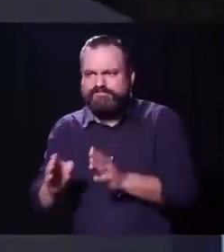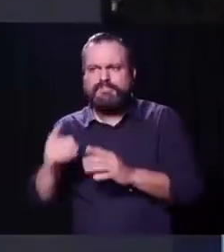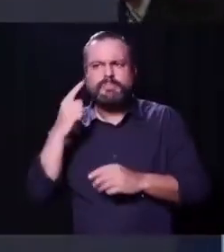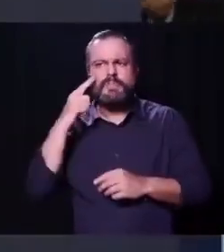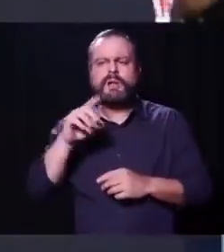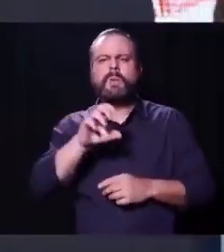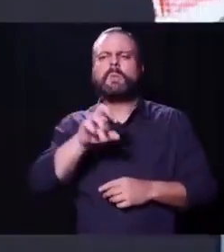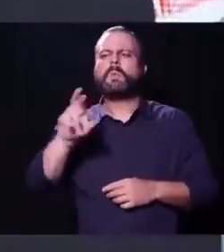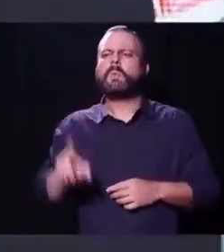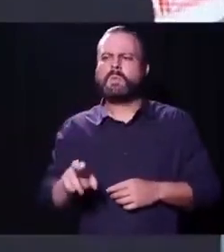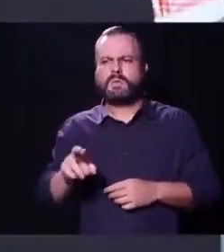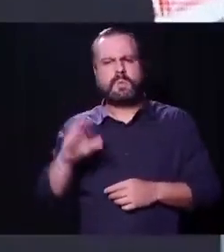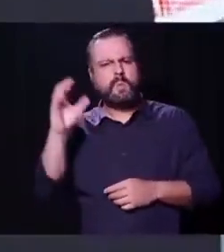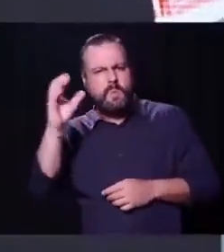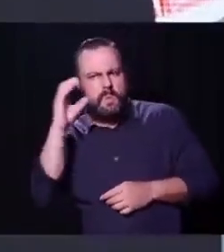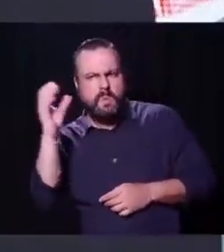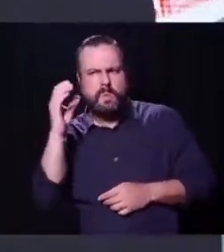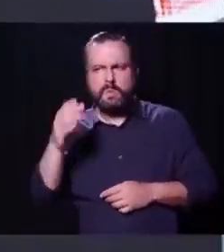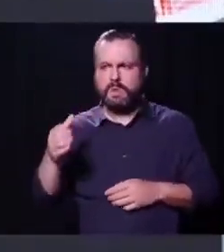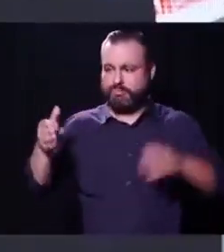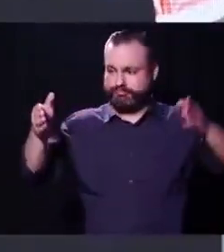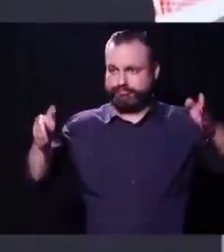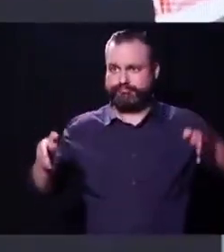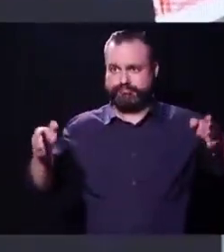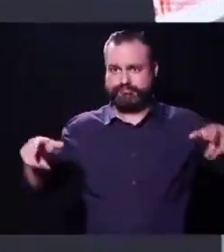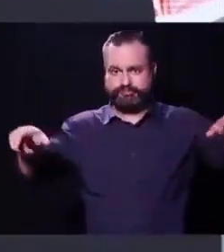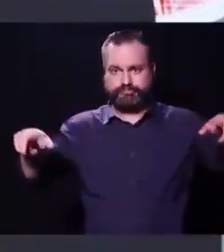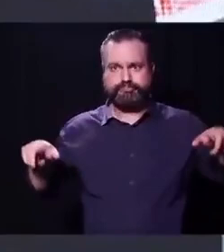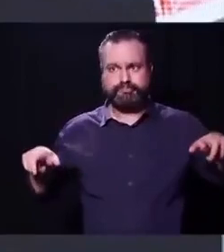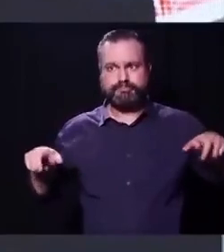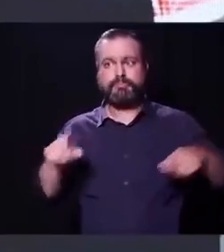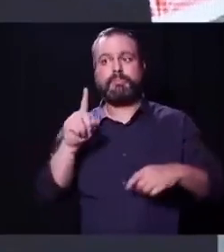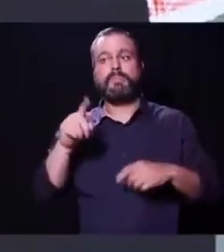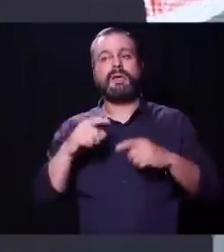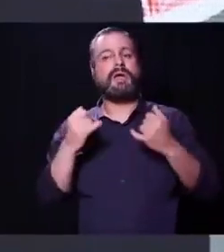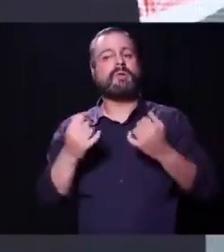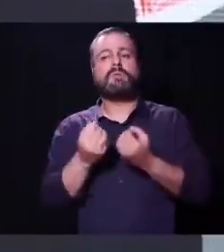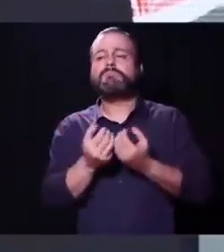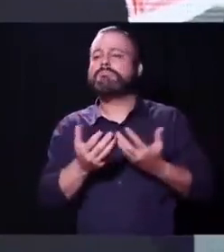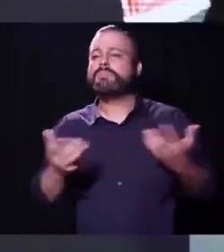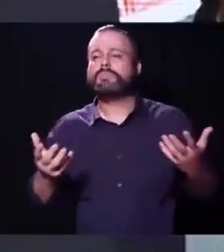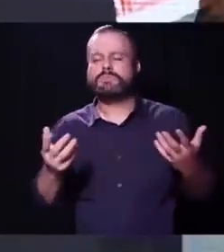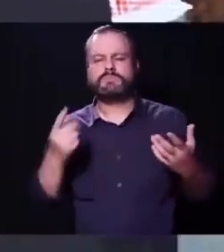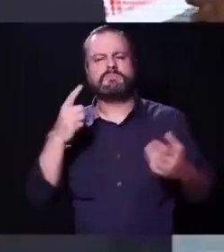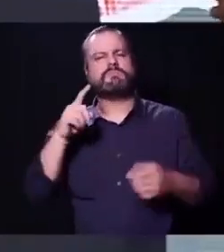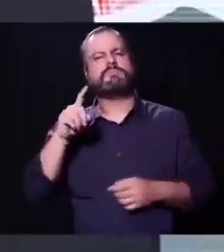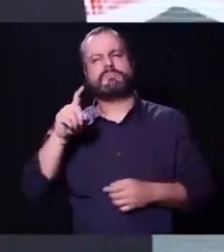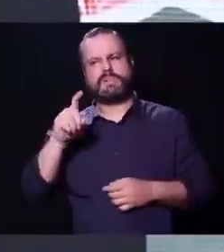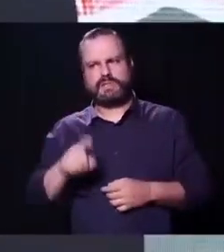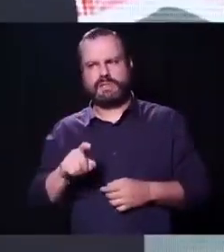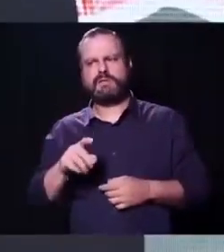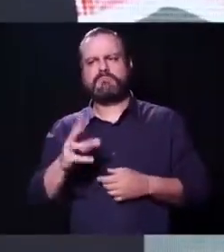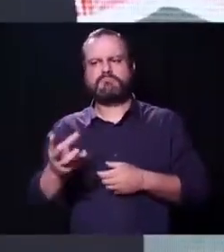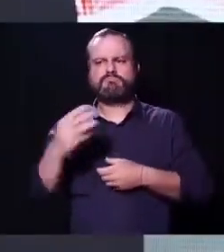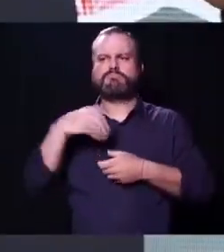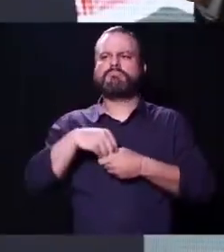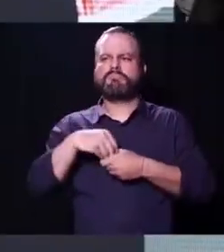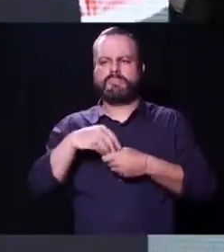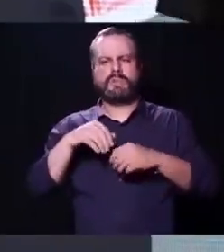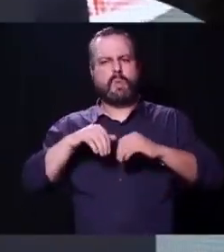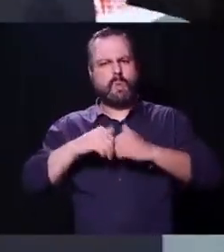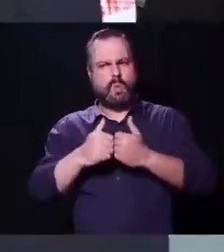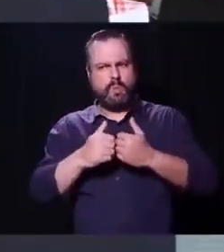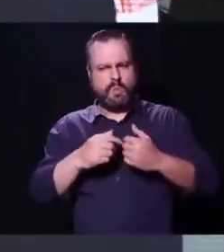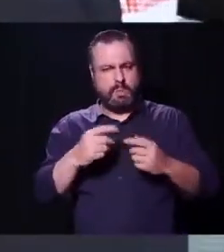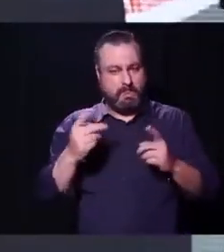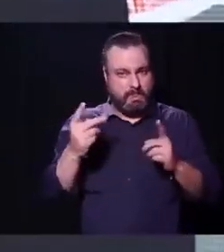Rica, Colombia, China. Aquí hay mucha euforia con el tema de China. Ahí estamos contentos con el tema de China, pero esa